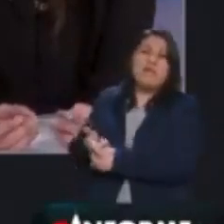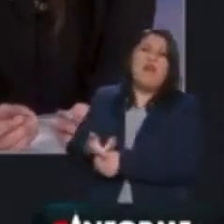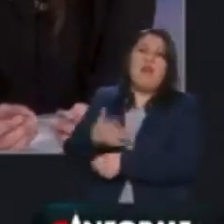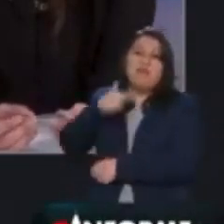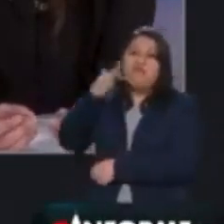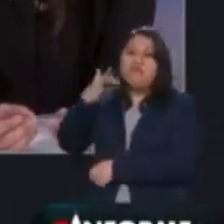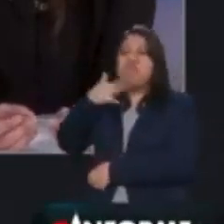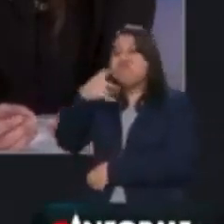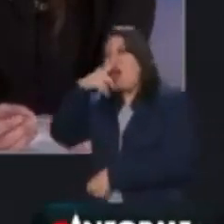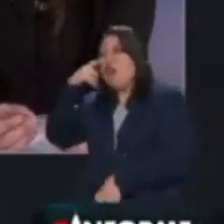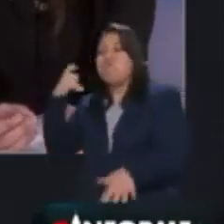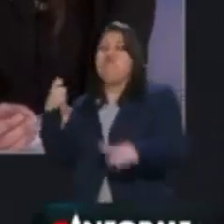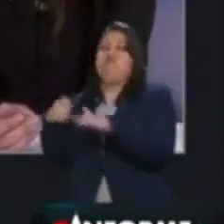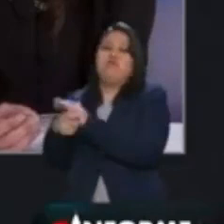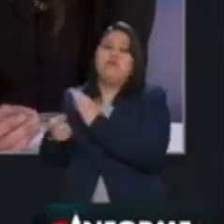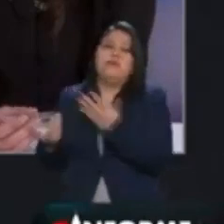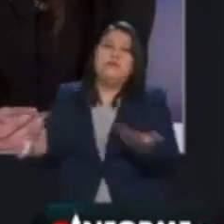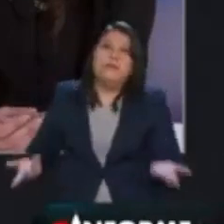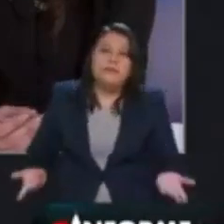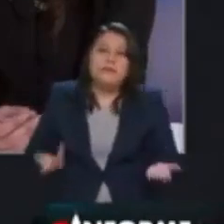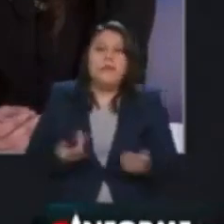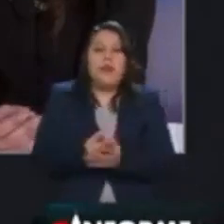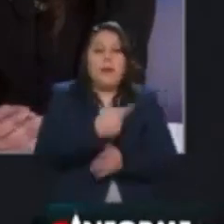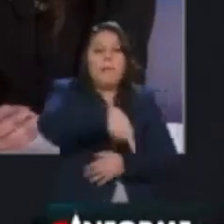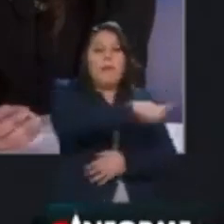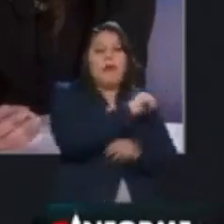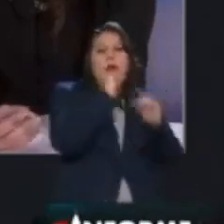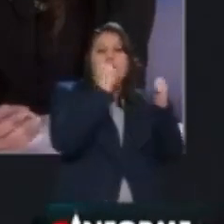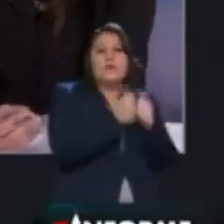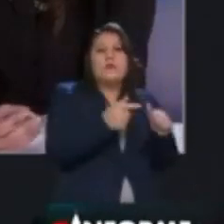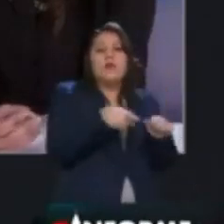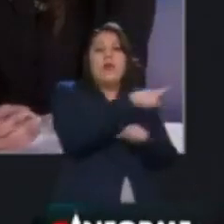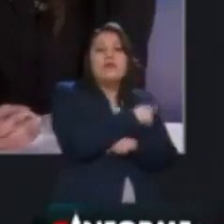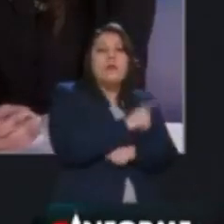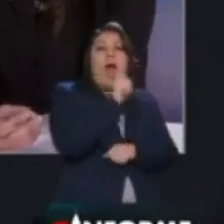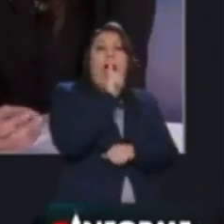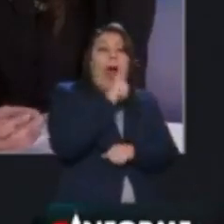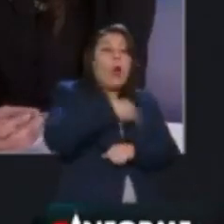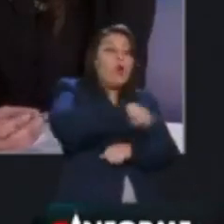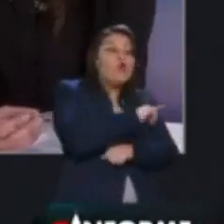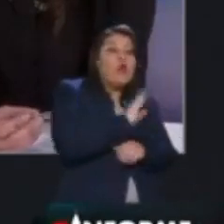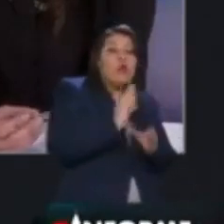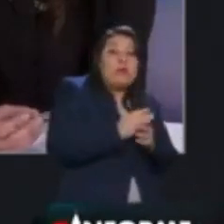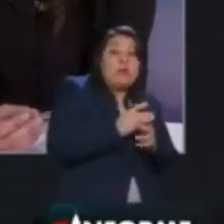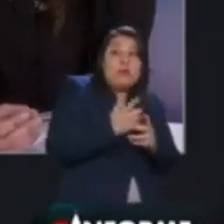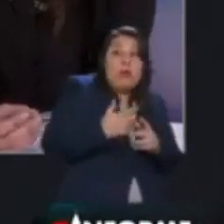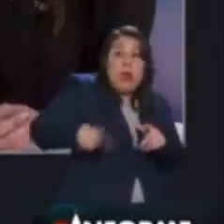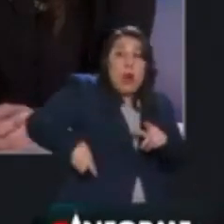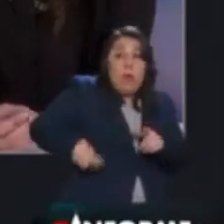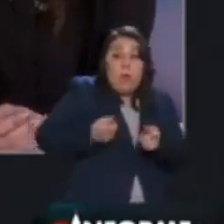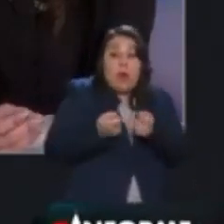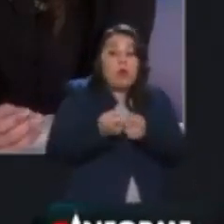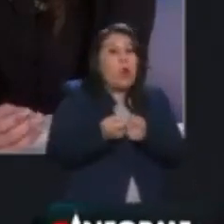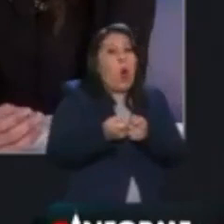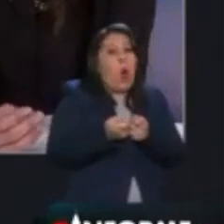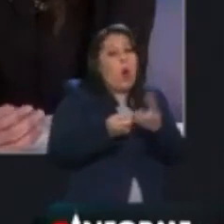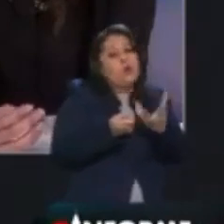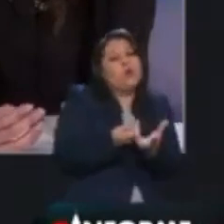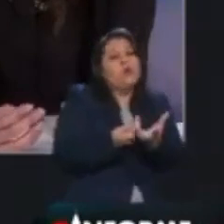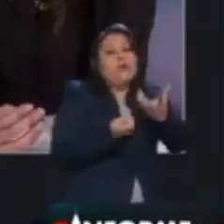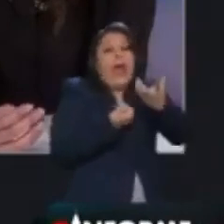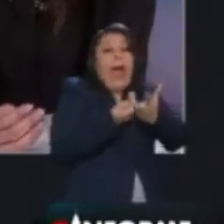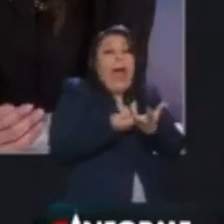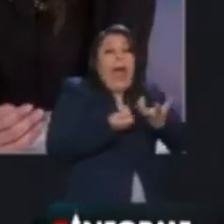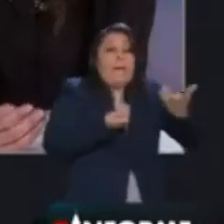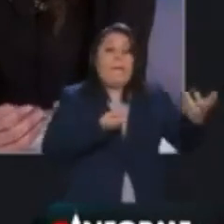tal, pero pues es una suerte de privatización de unas funciones del Estado, pues que no quedaba muy claro si era parte del gobierno,